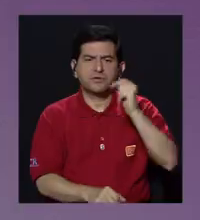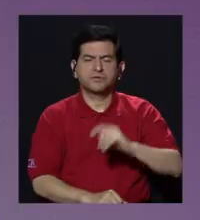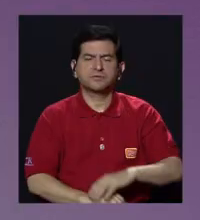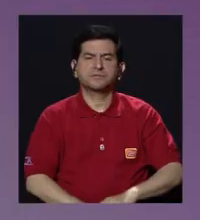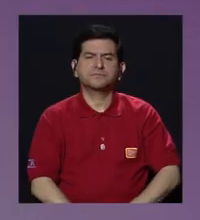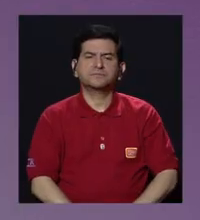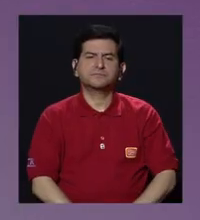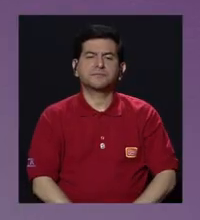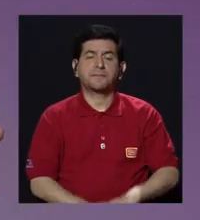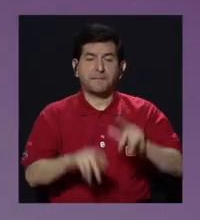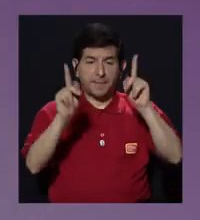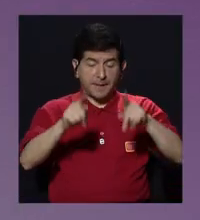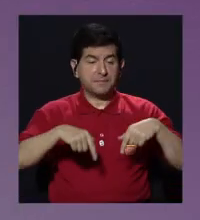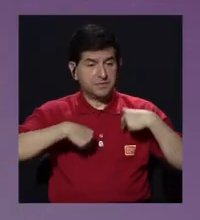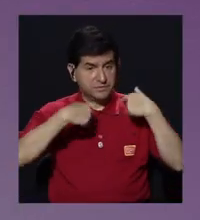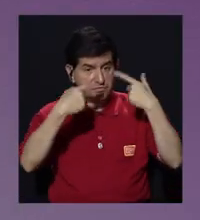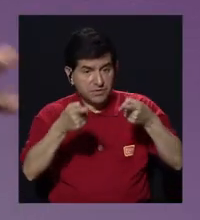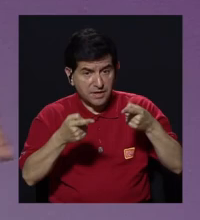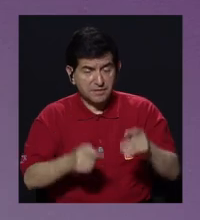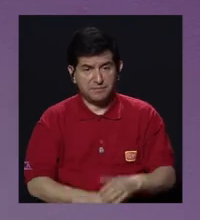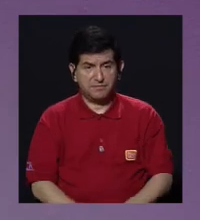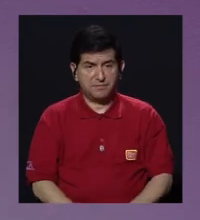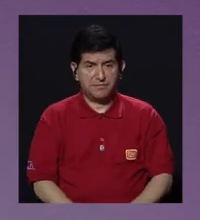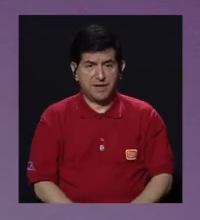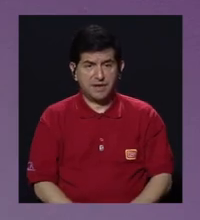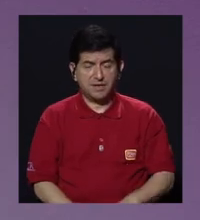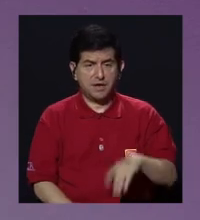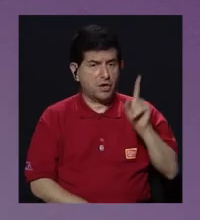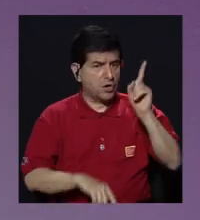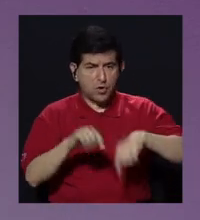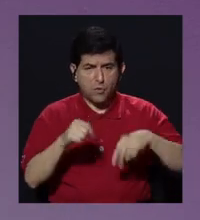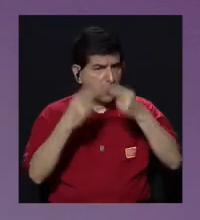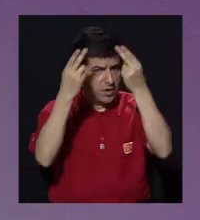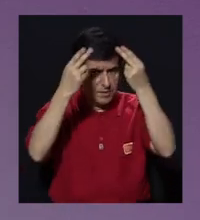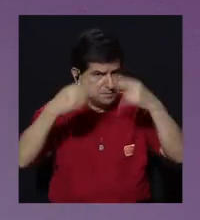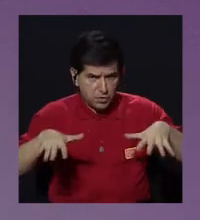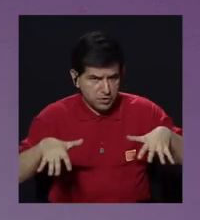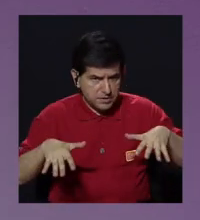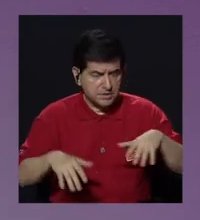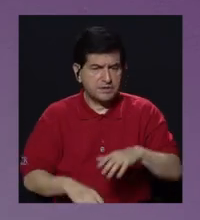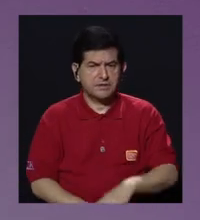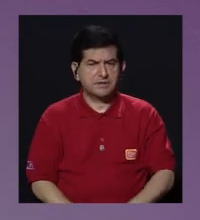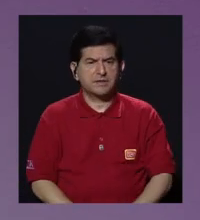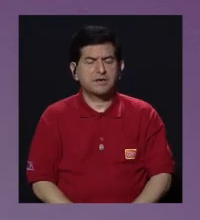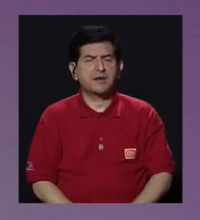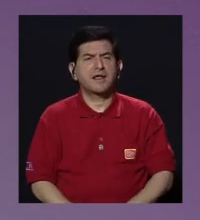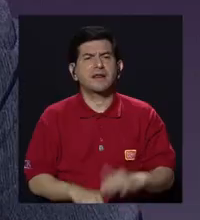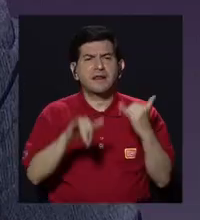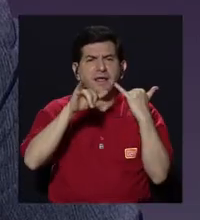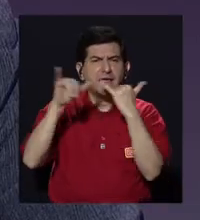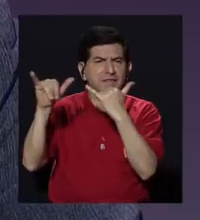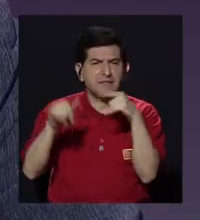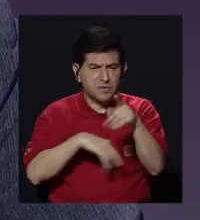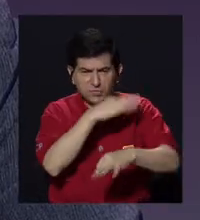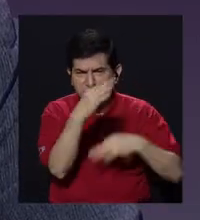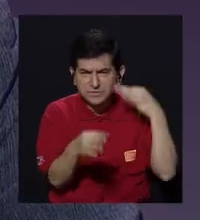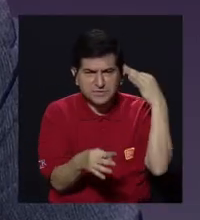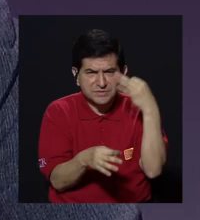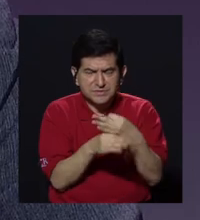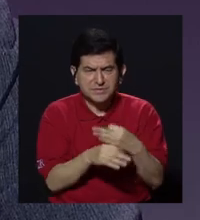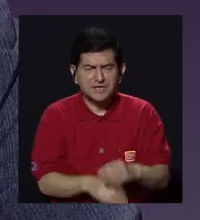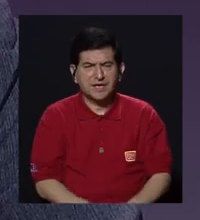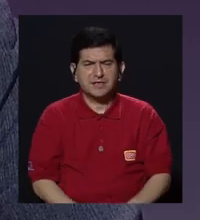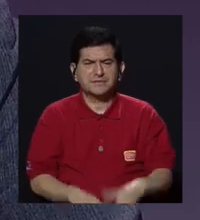¿verdad? ¿Las personas acuden físicamente, no pueden hacerlo vía internet o en el caso de denuncias de este tipo,